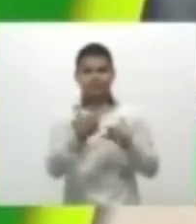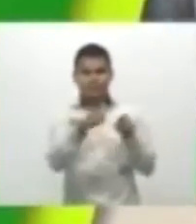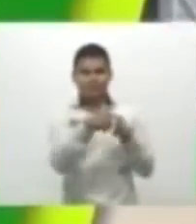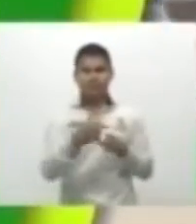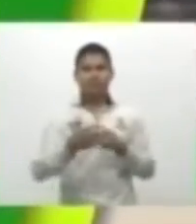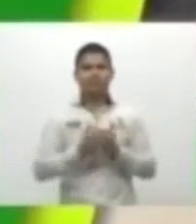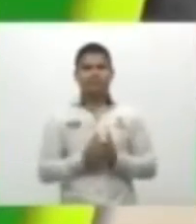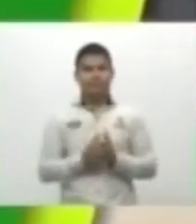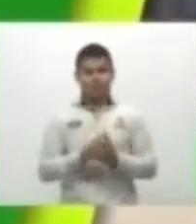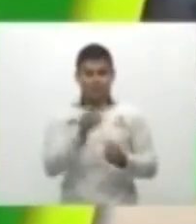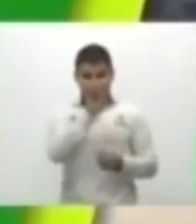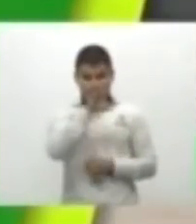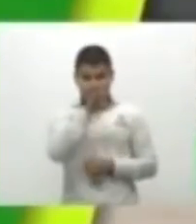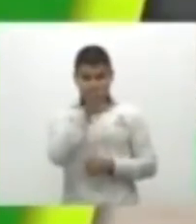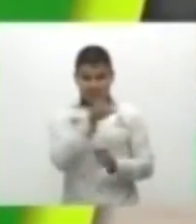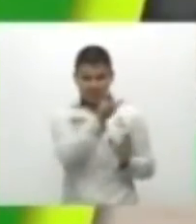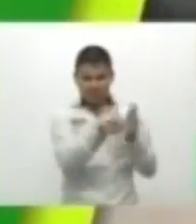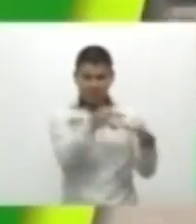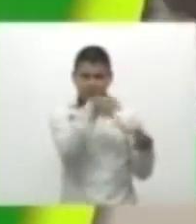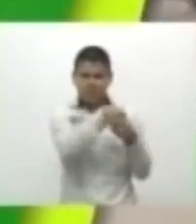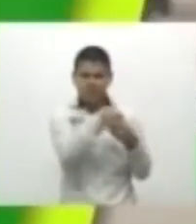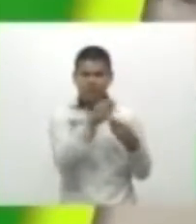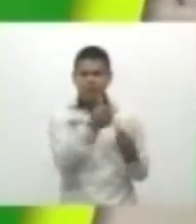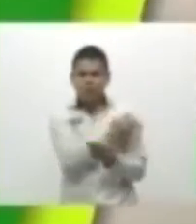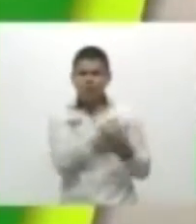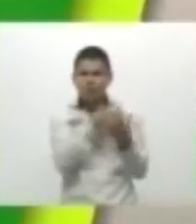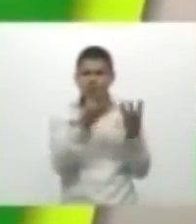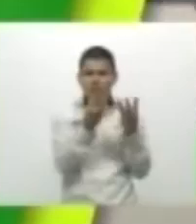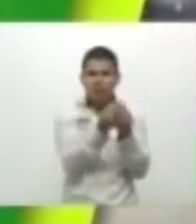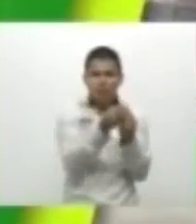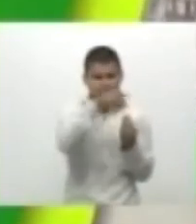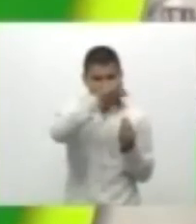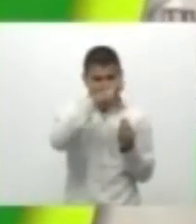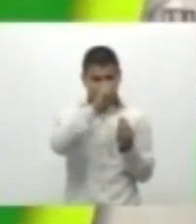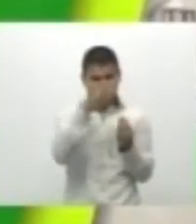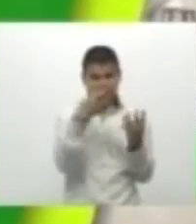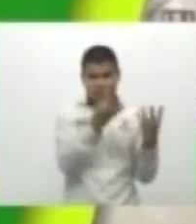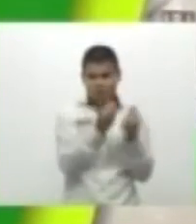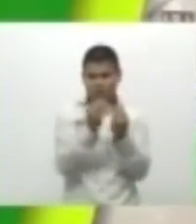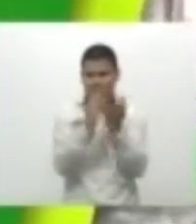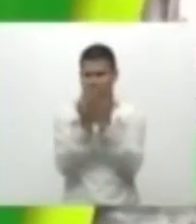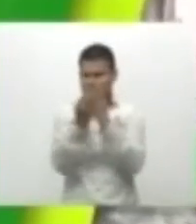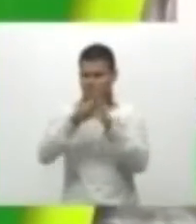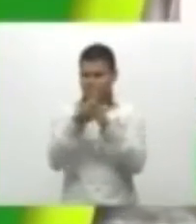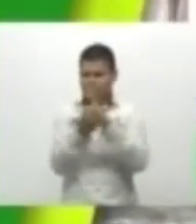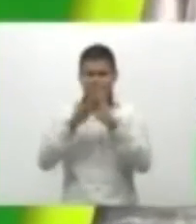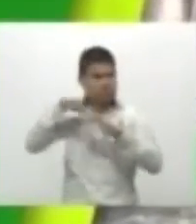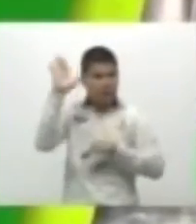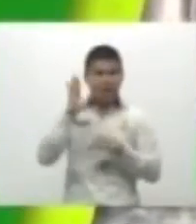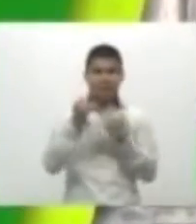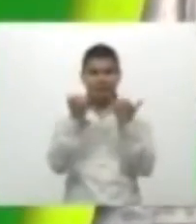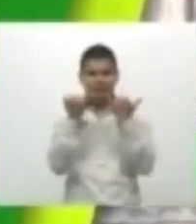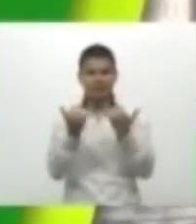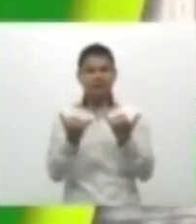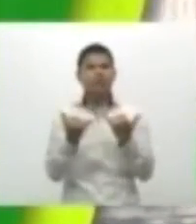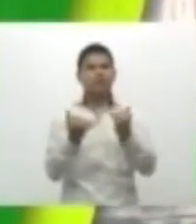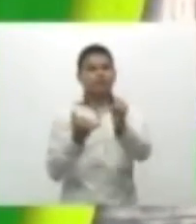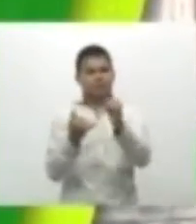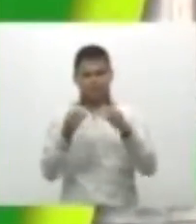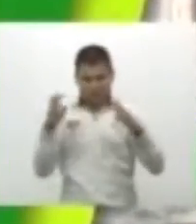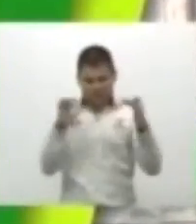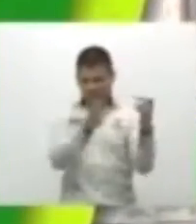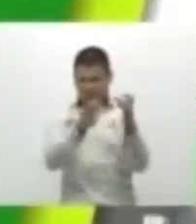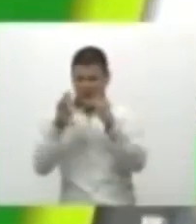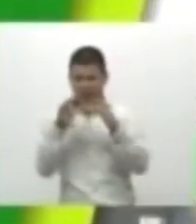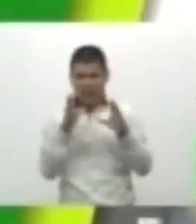a grupos paramilitares y bandas criminales han sido trasladados a cárceles de máxima seguridad en el país. Motín carcelario que dejó 5